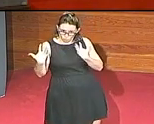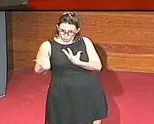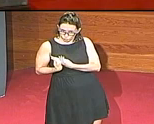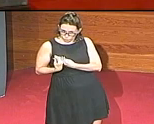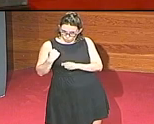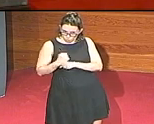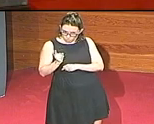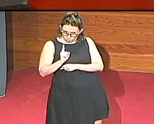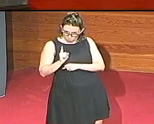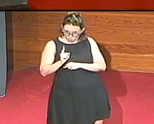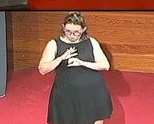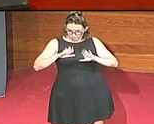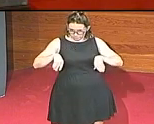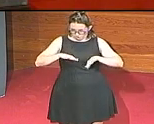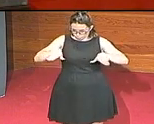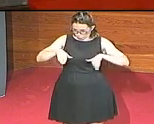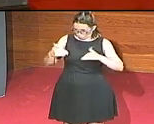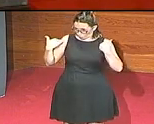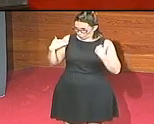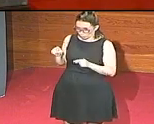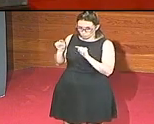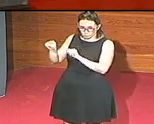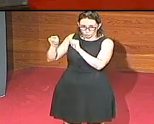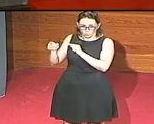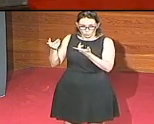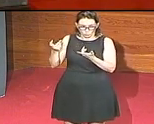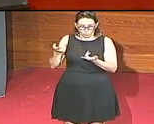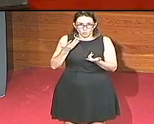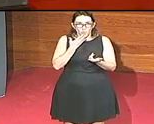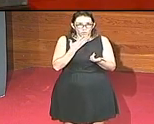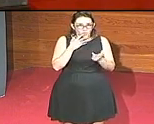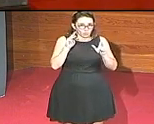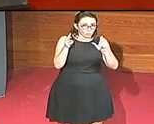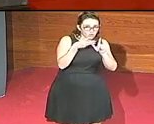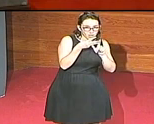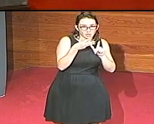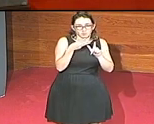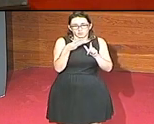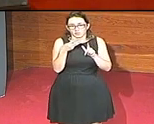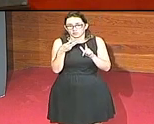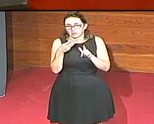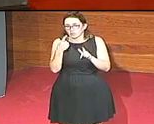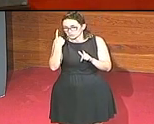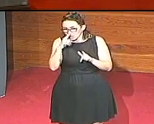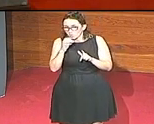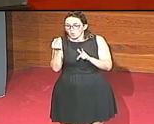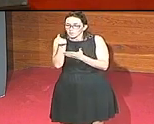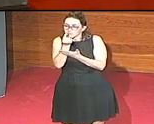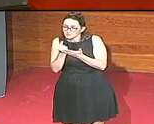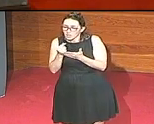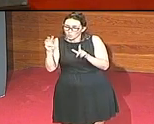adaptarlo tú y conocer código web en css html o pues con diseñador